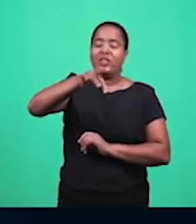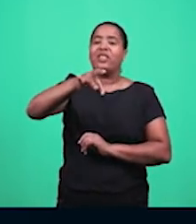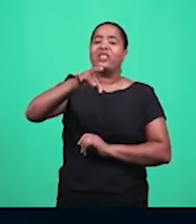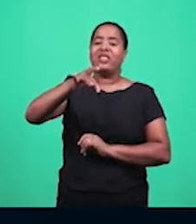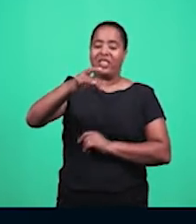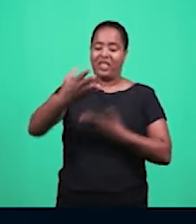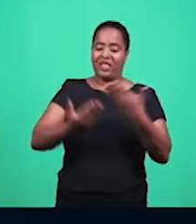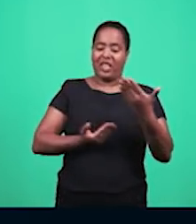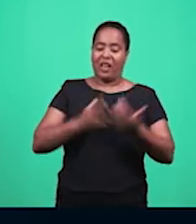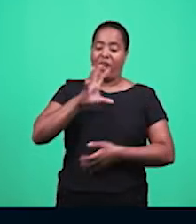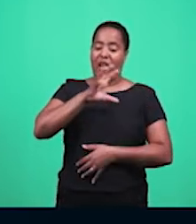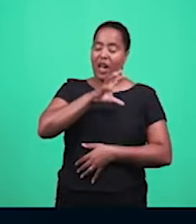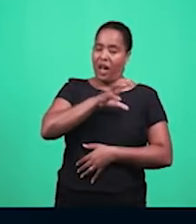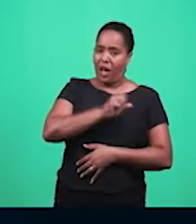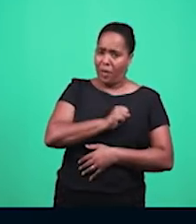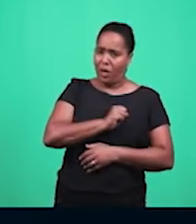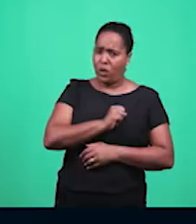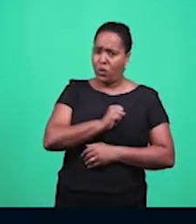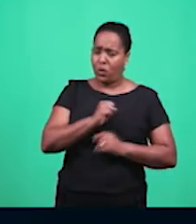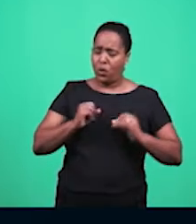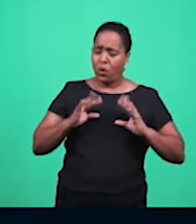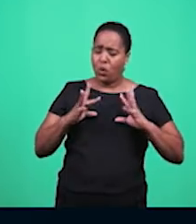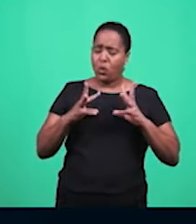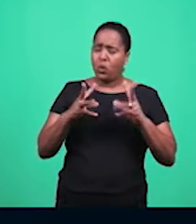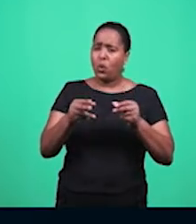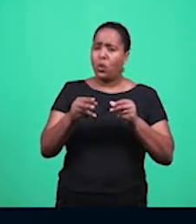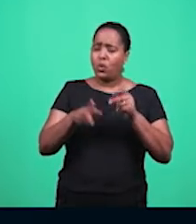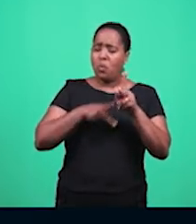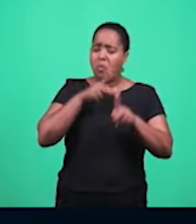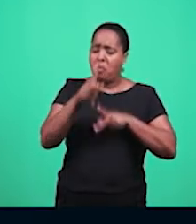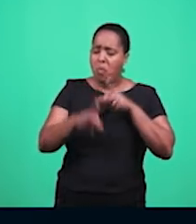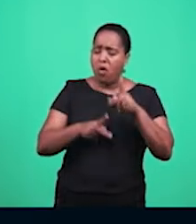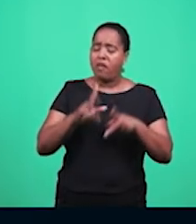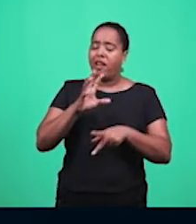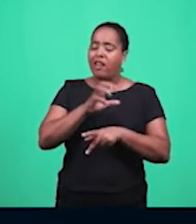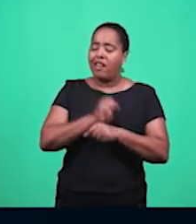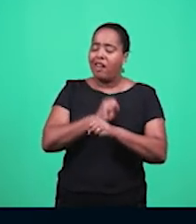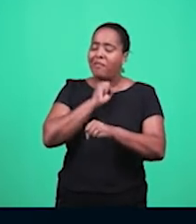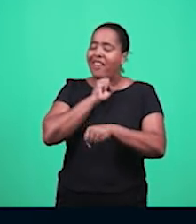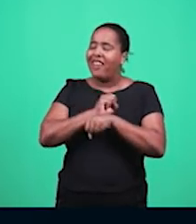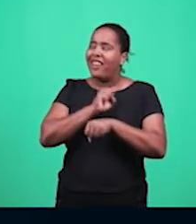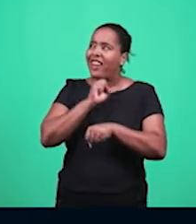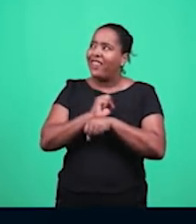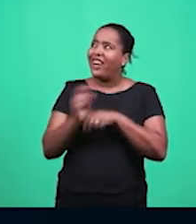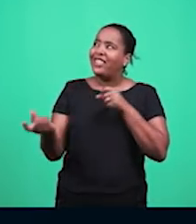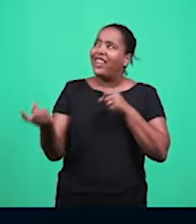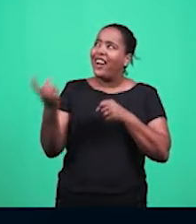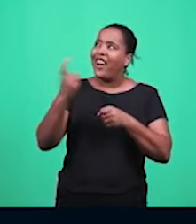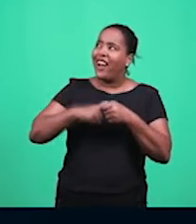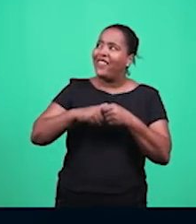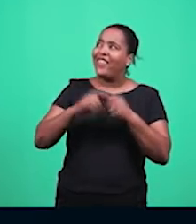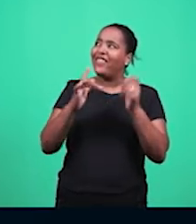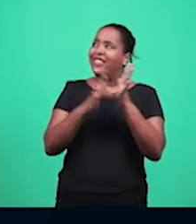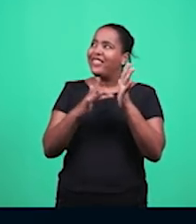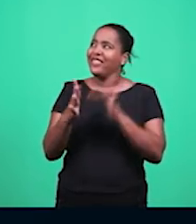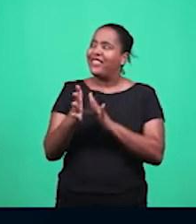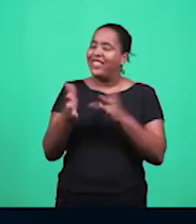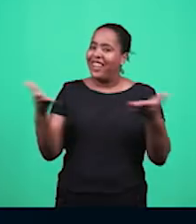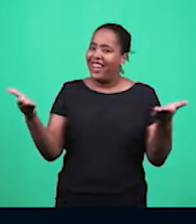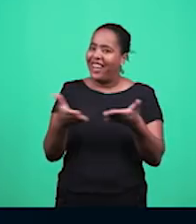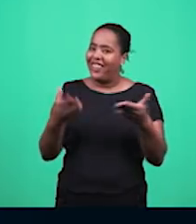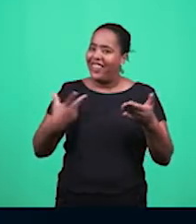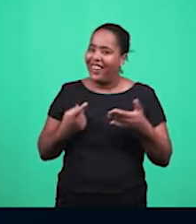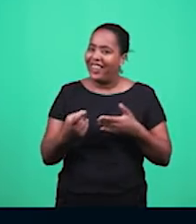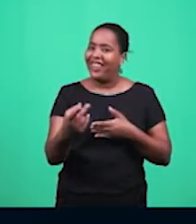reposan sobre la amada iglesia y sobre todos cuánto aman y esperan la venida del señor jesus